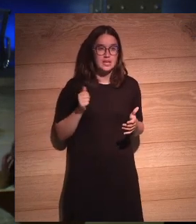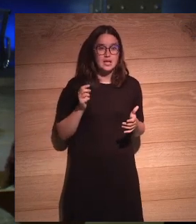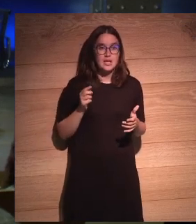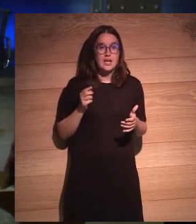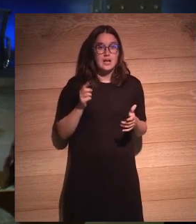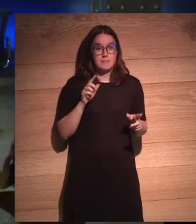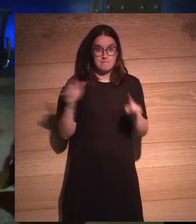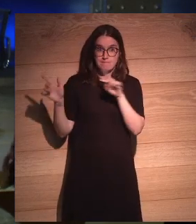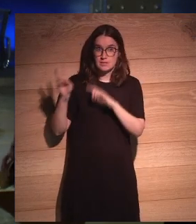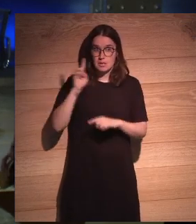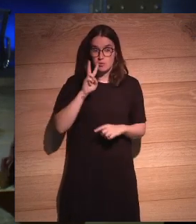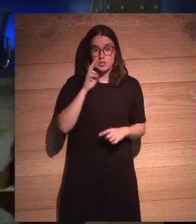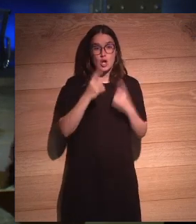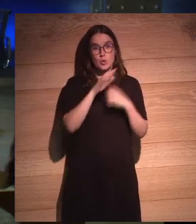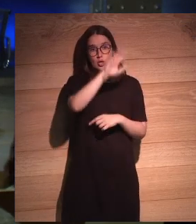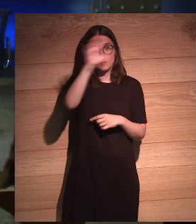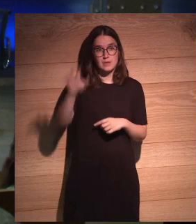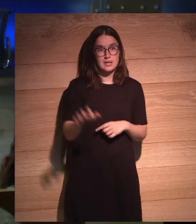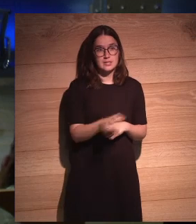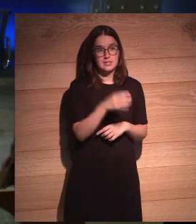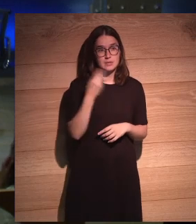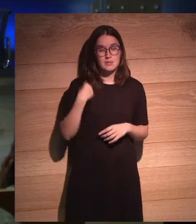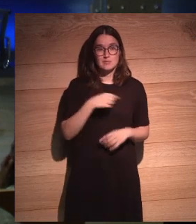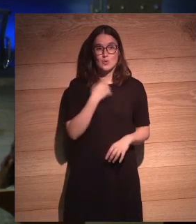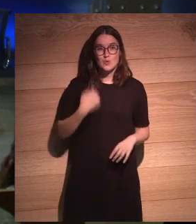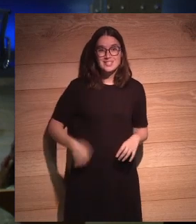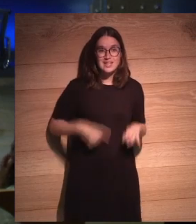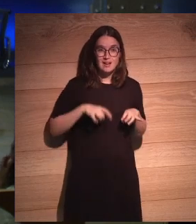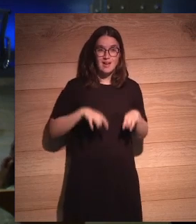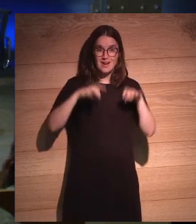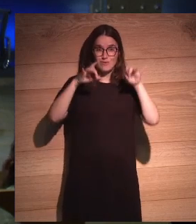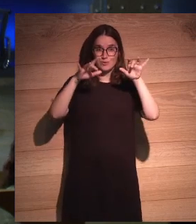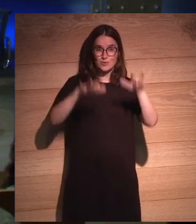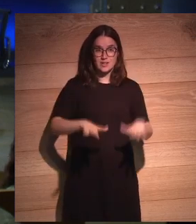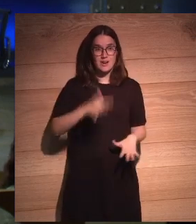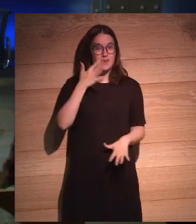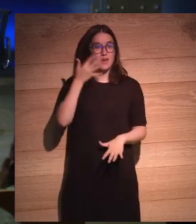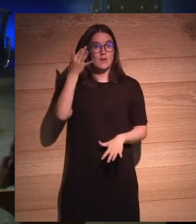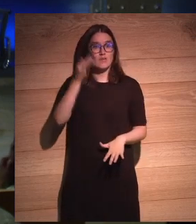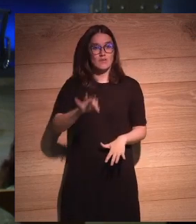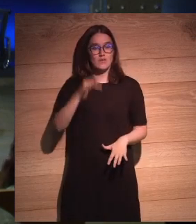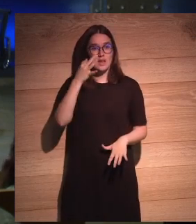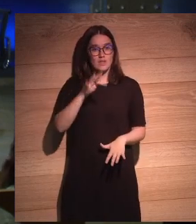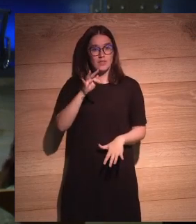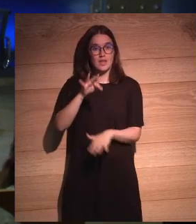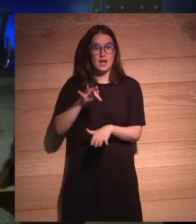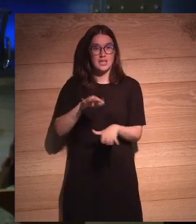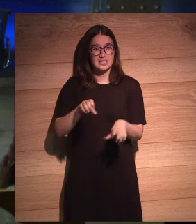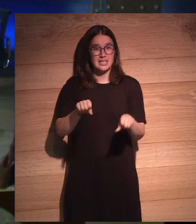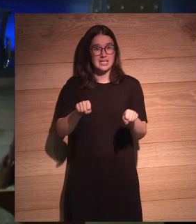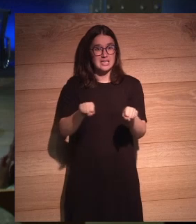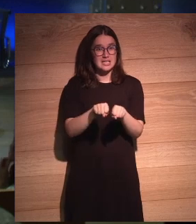Aquí estamos viendo que hay países como China, Australia, Francia, Singapur, Estados Unidos,